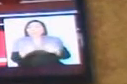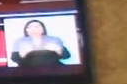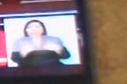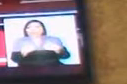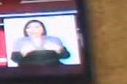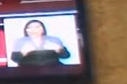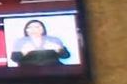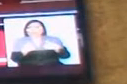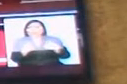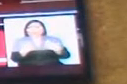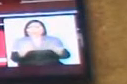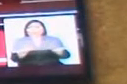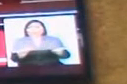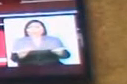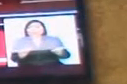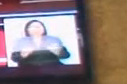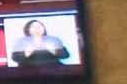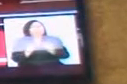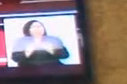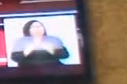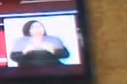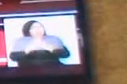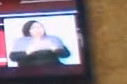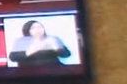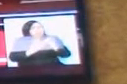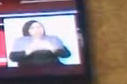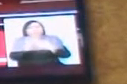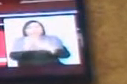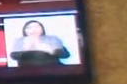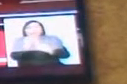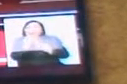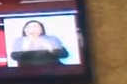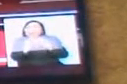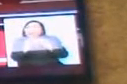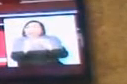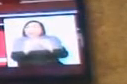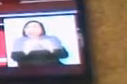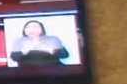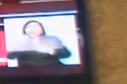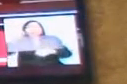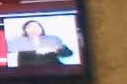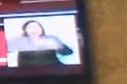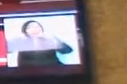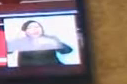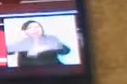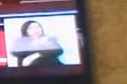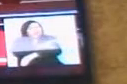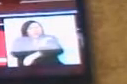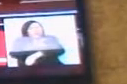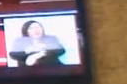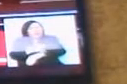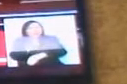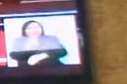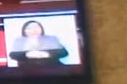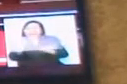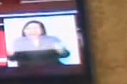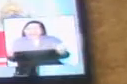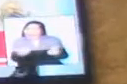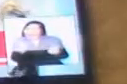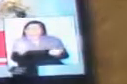tenemos una reconstrucción pendiente y es urgente emprenderla.